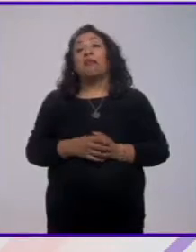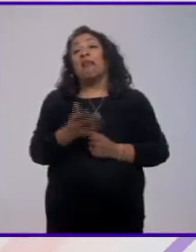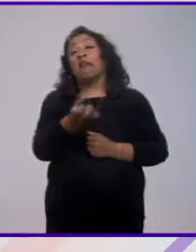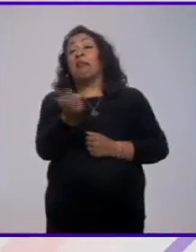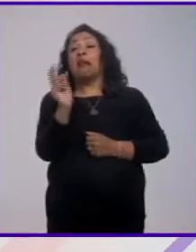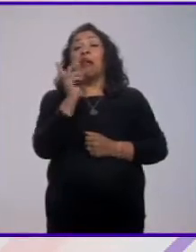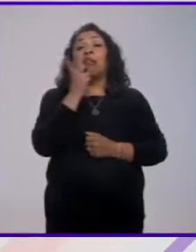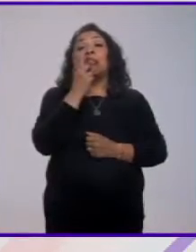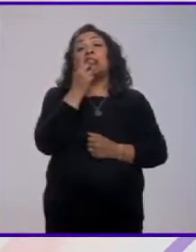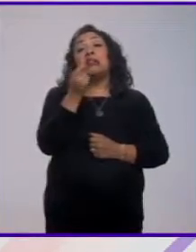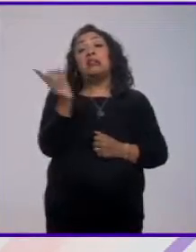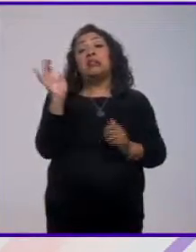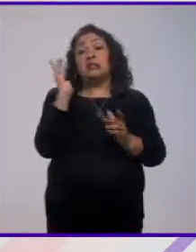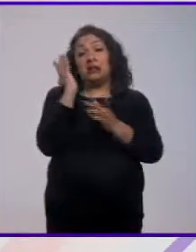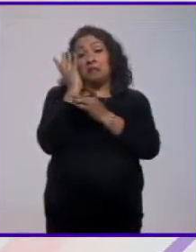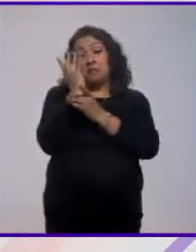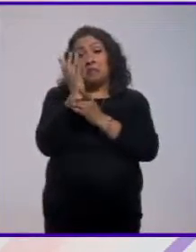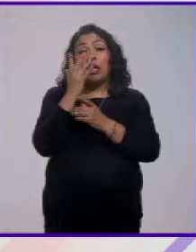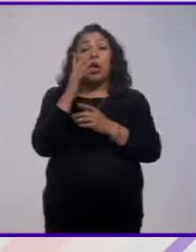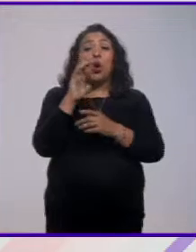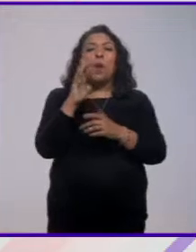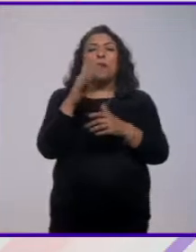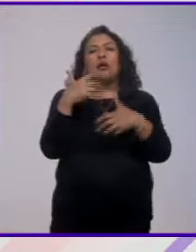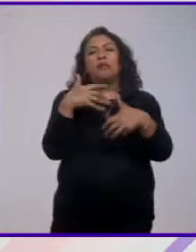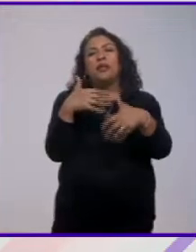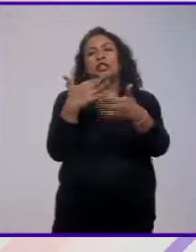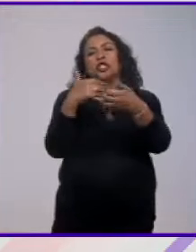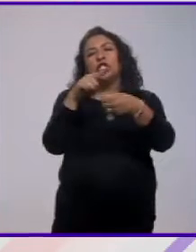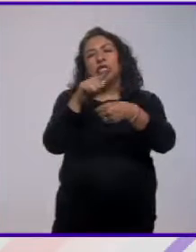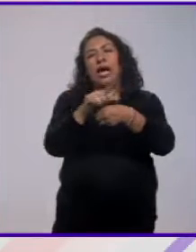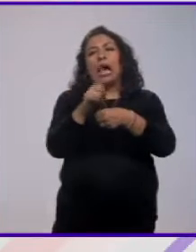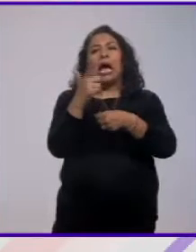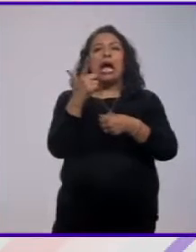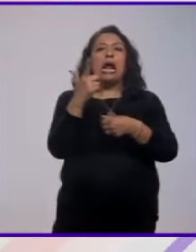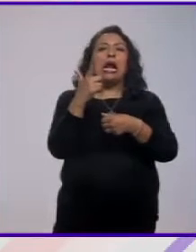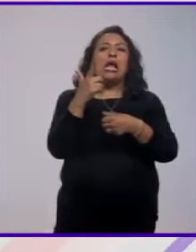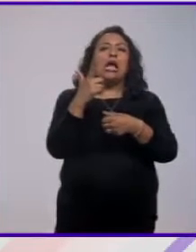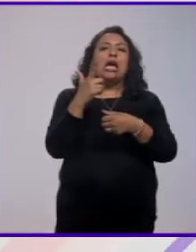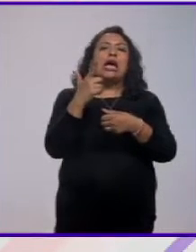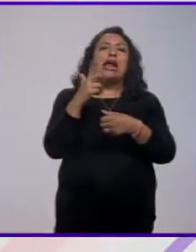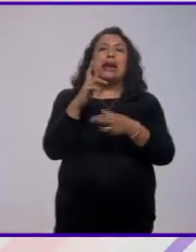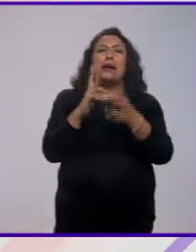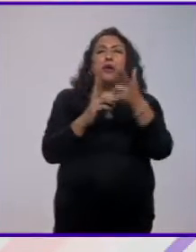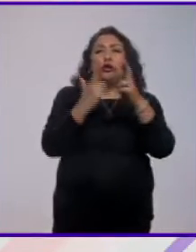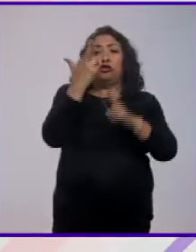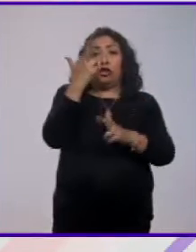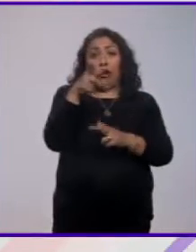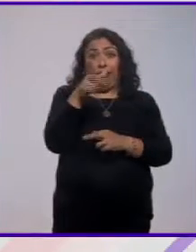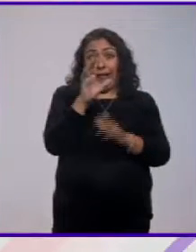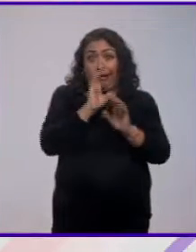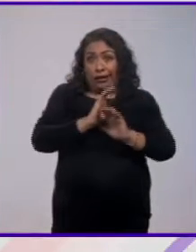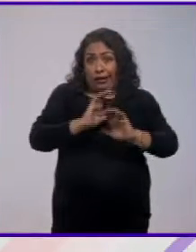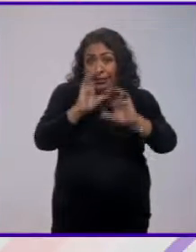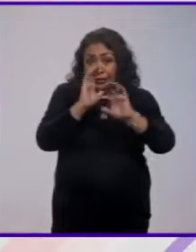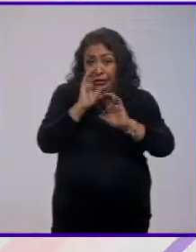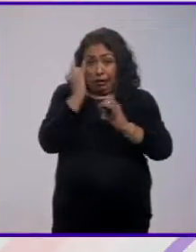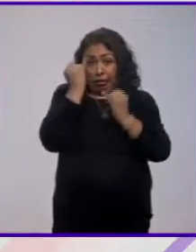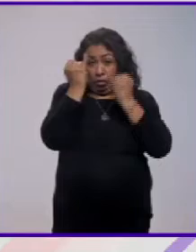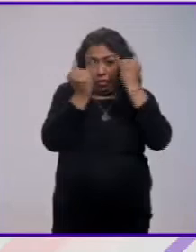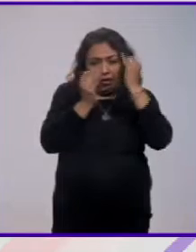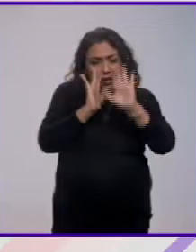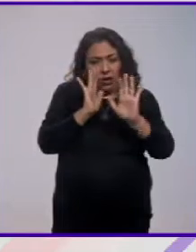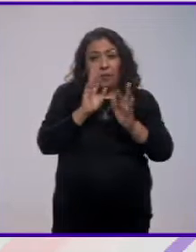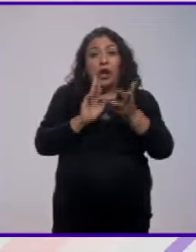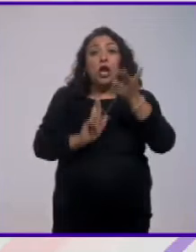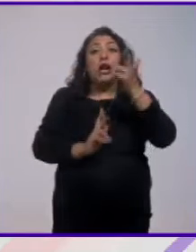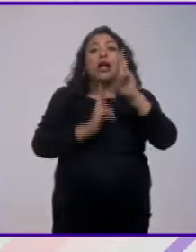Dicen que los movimientos sociales, las revoluciones, no las hace la canción, pero las